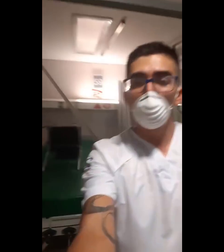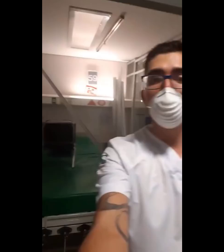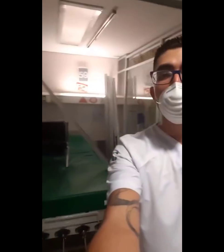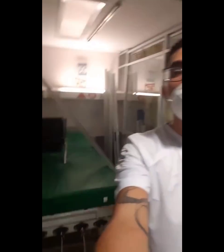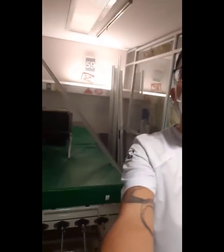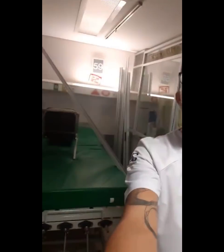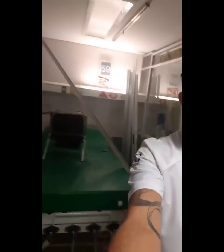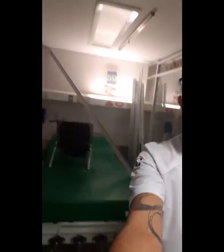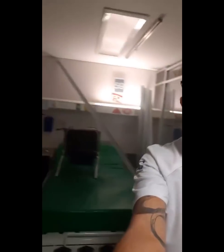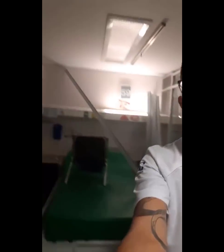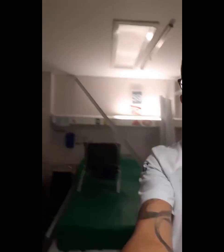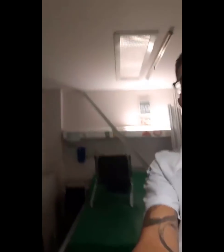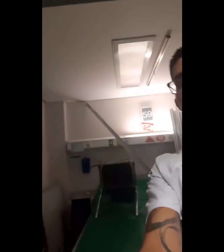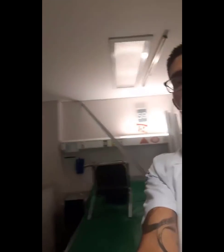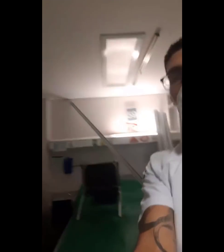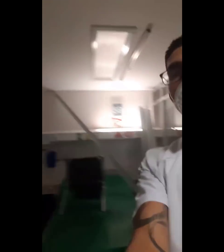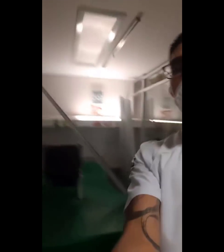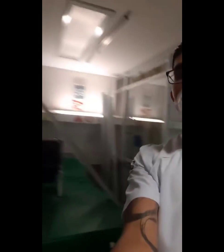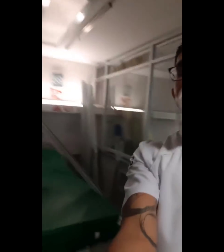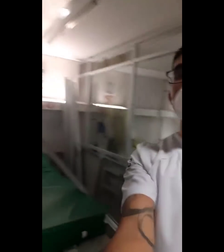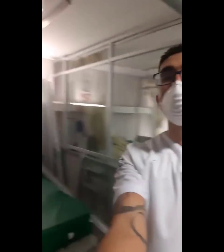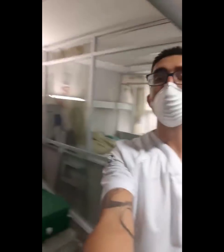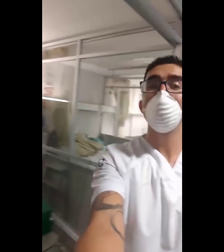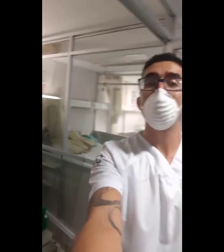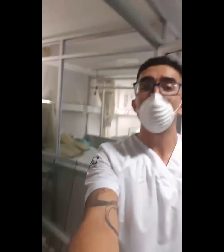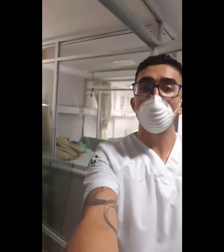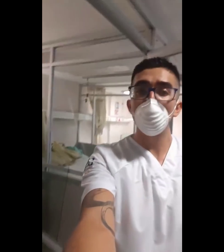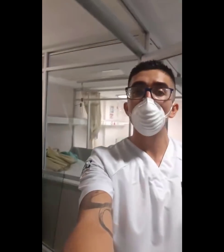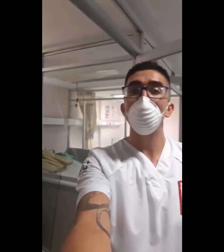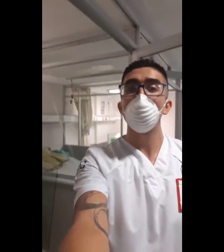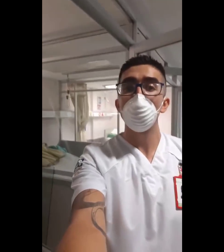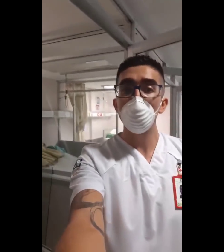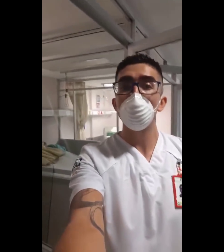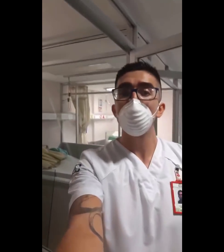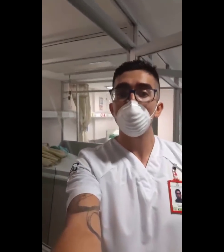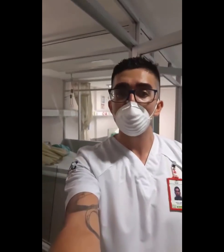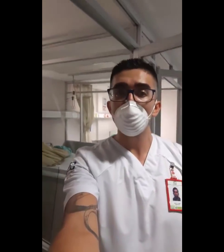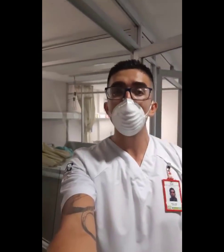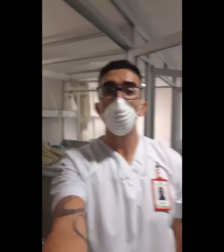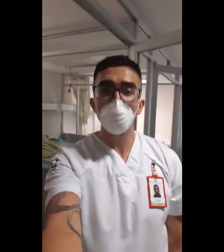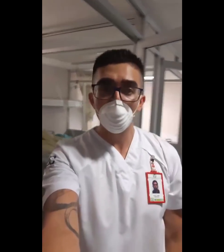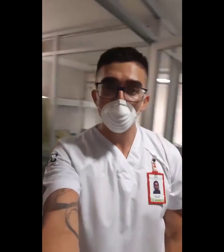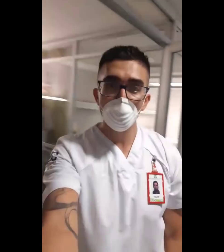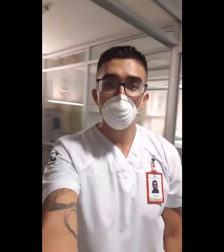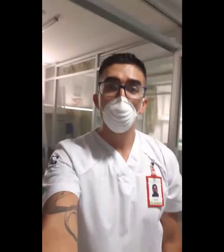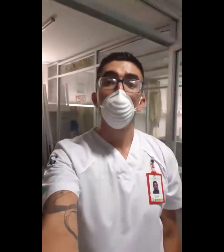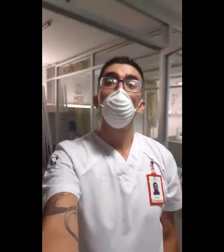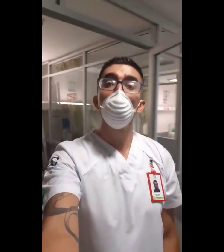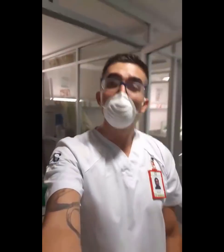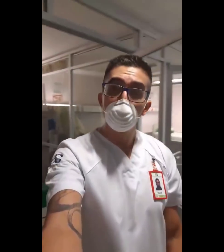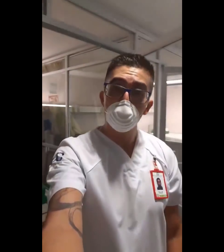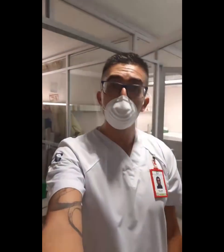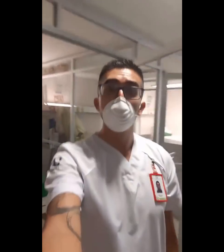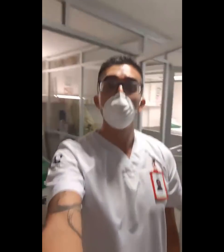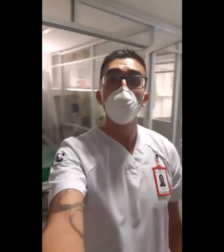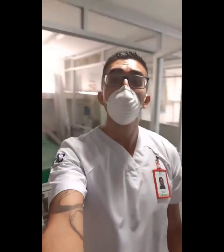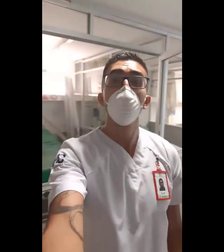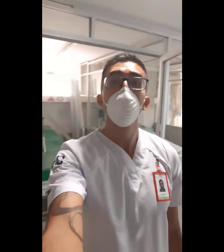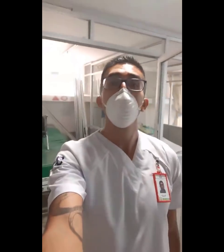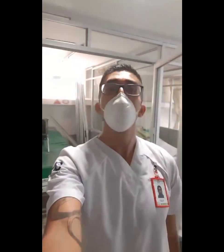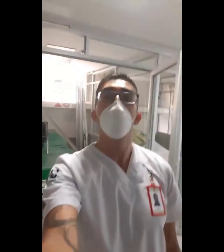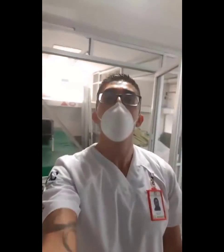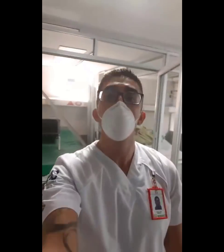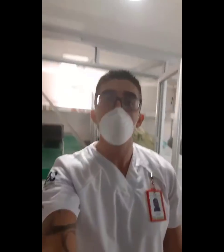2020 y le reitero, quédate en casa. Estamos preparándonos para recibir pacientes infectados. Esto sí